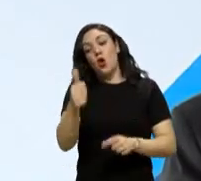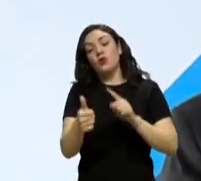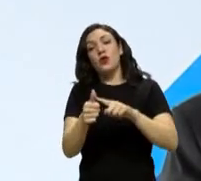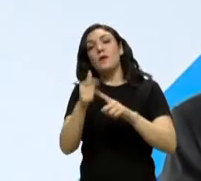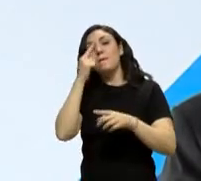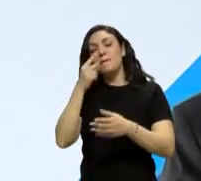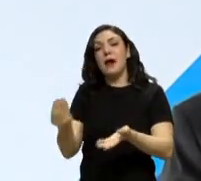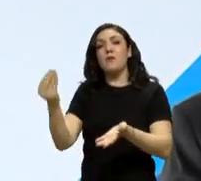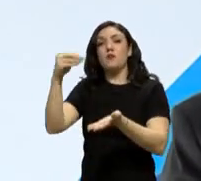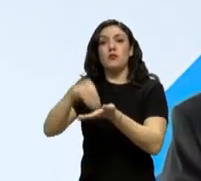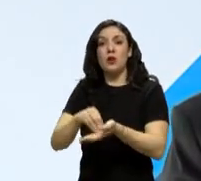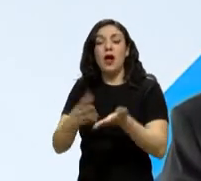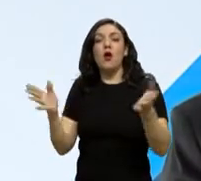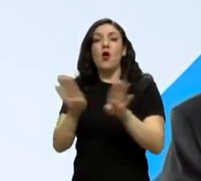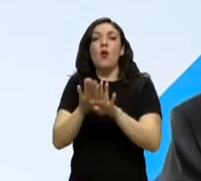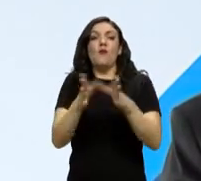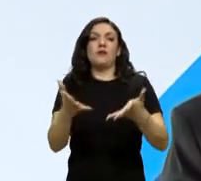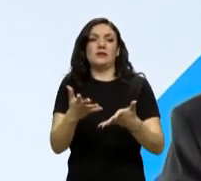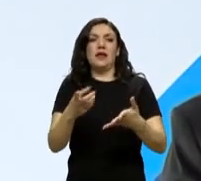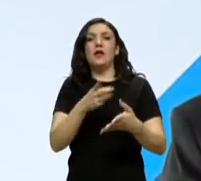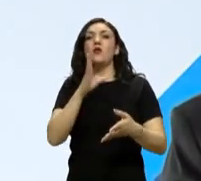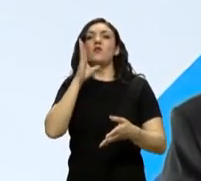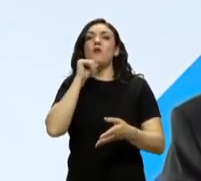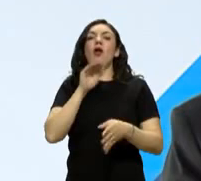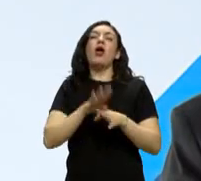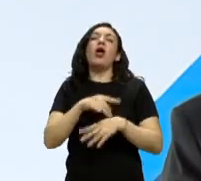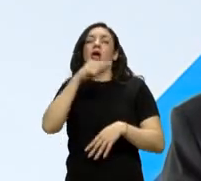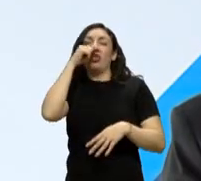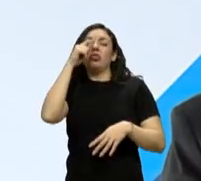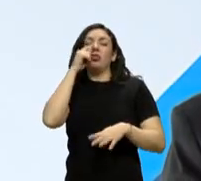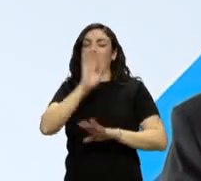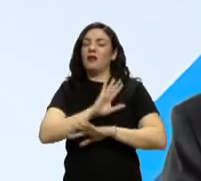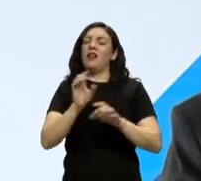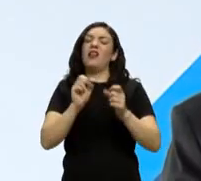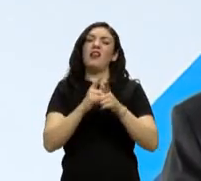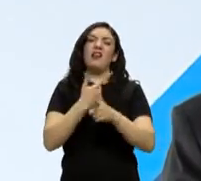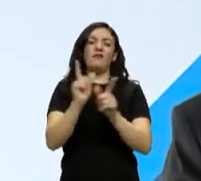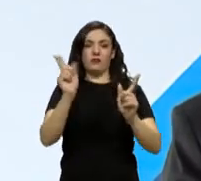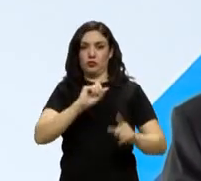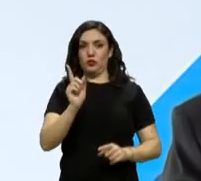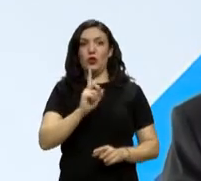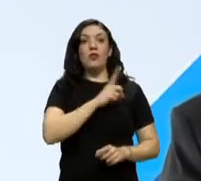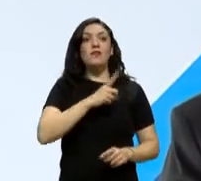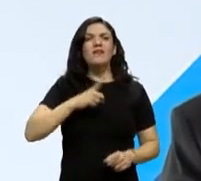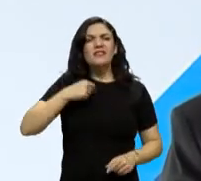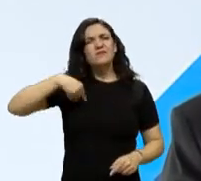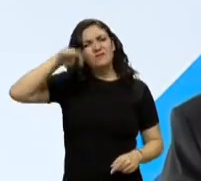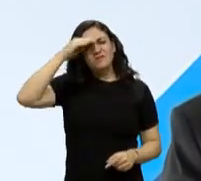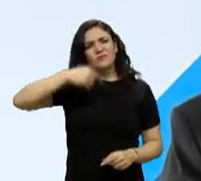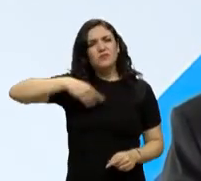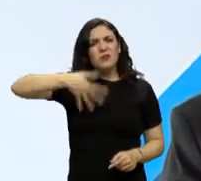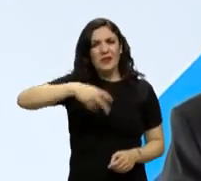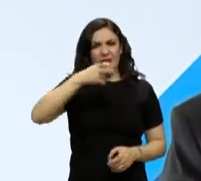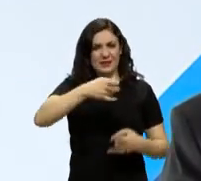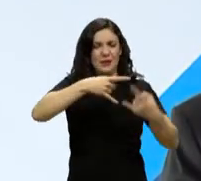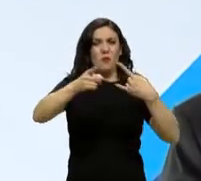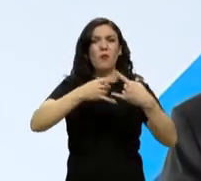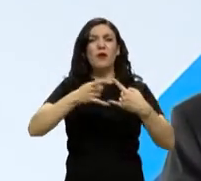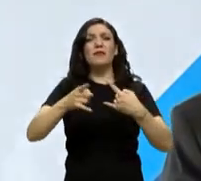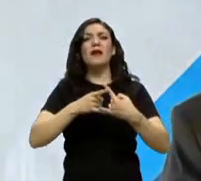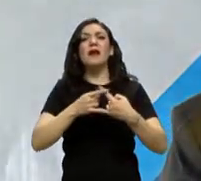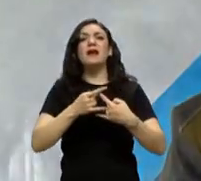justicia no funciona por eso habrá impunidad lo que buscamos con esta aduana con esta puerta Vecinos